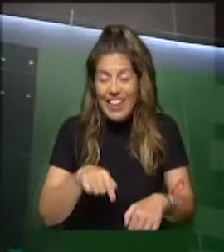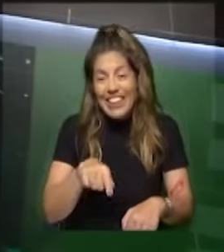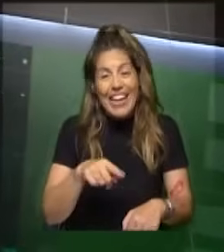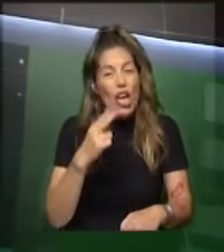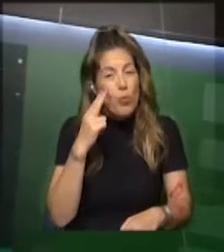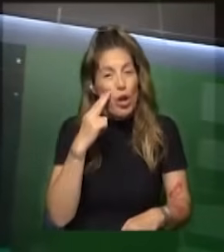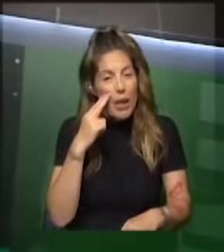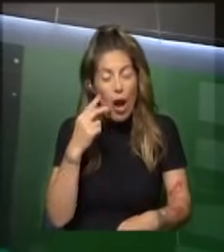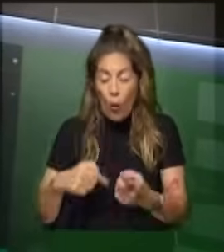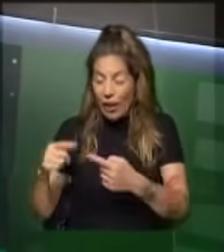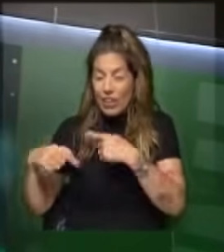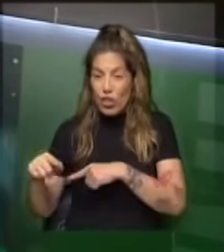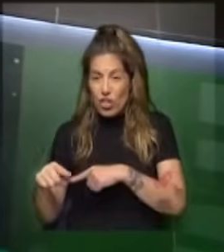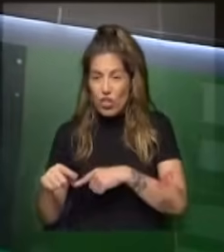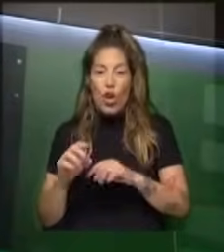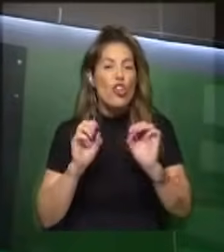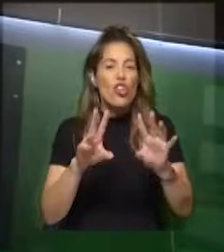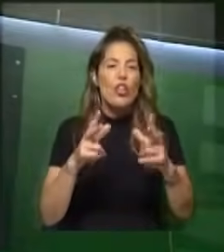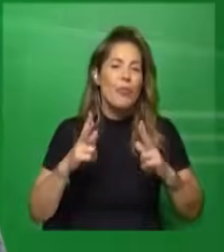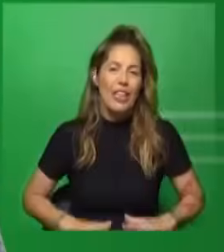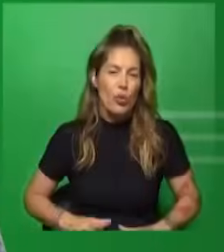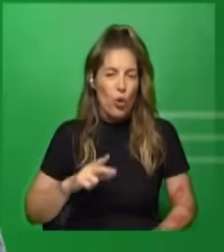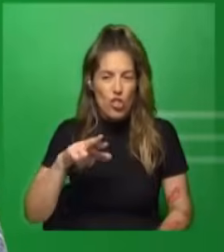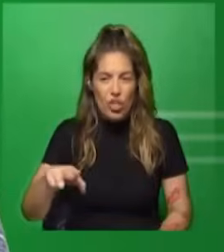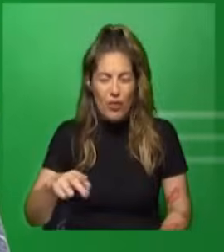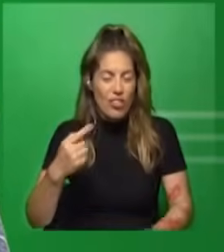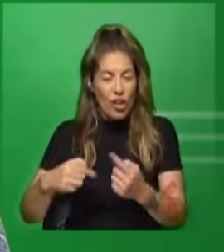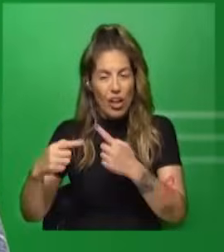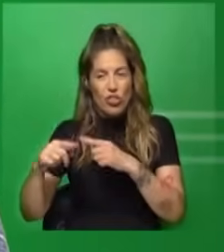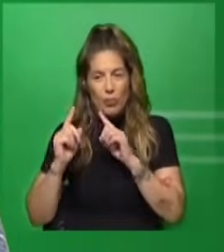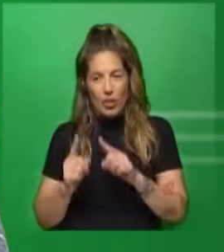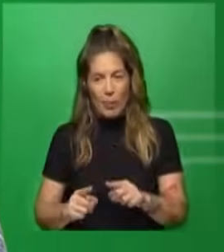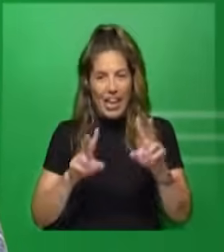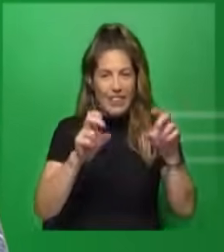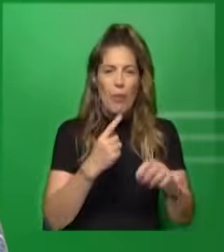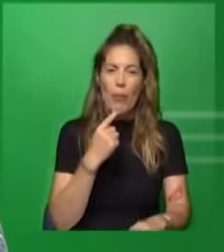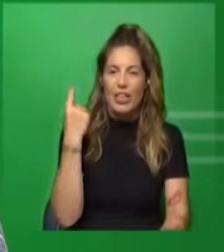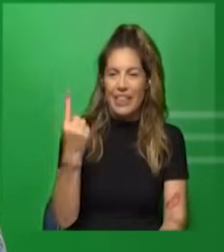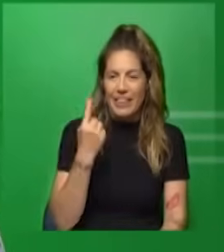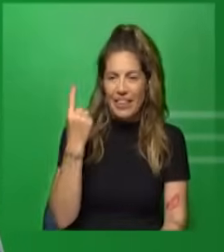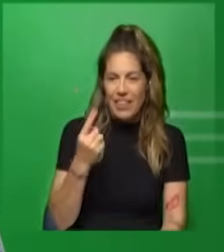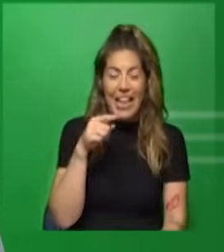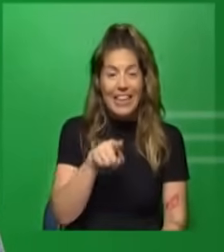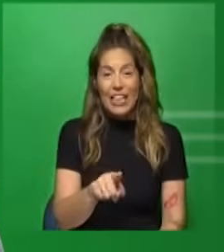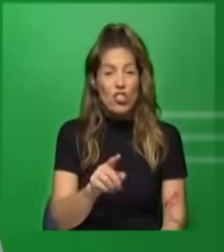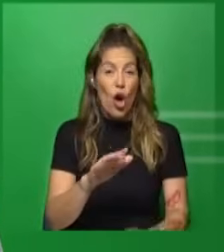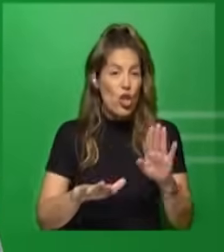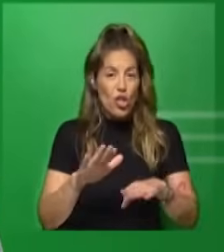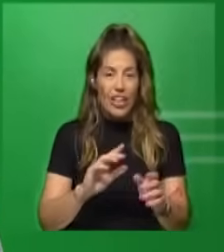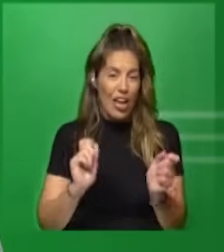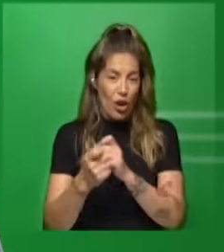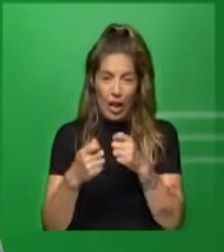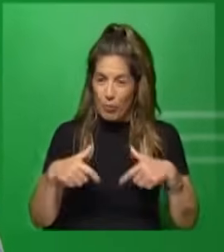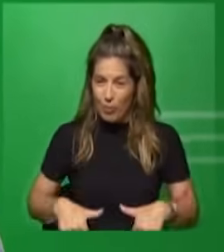retroceso, no solamente una actitud conservadora. Retrocedimos en materia de política internacional y eso no se arregla solo con el cambio de